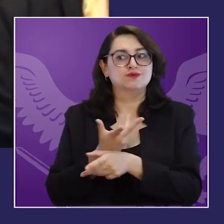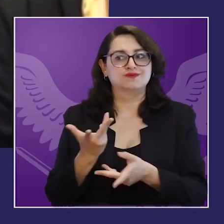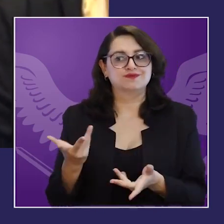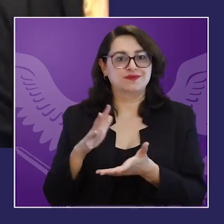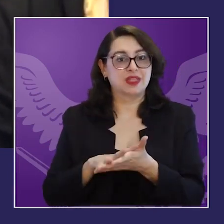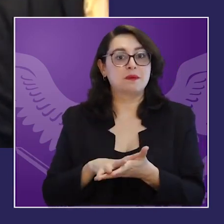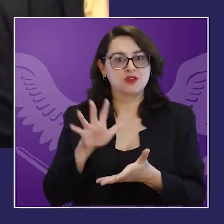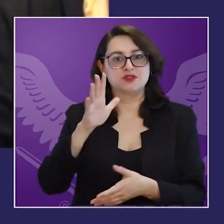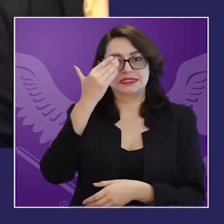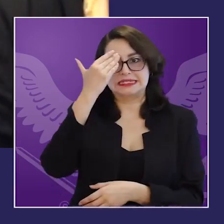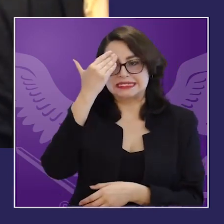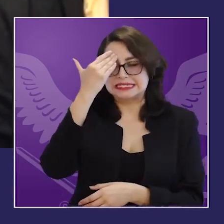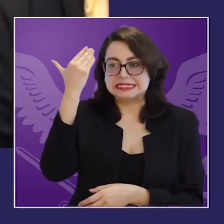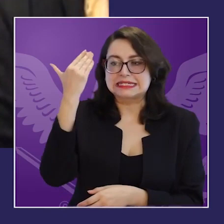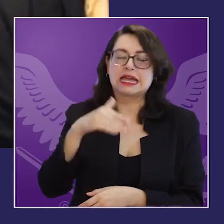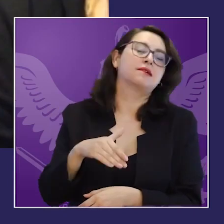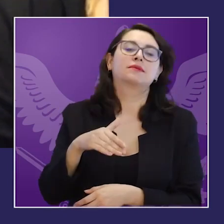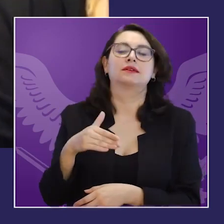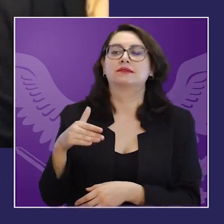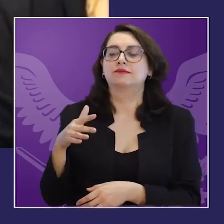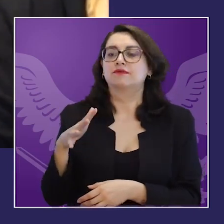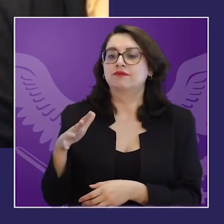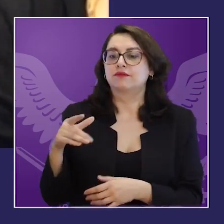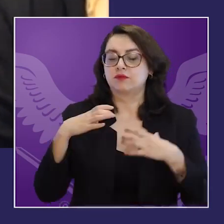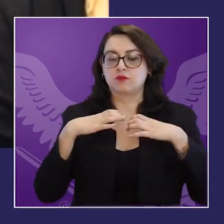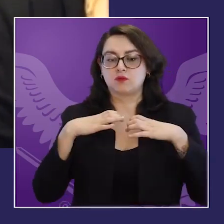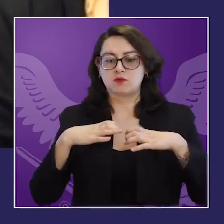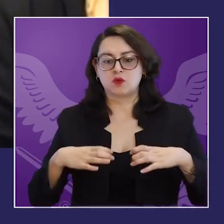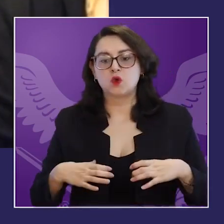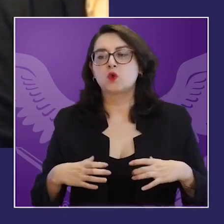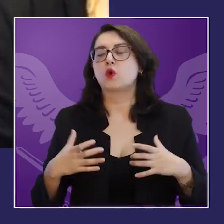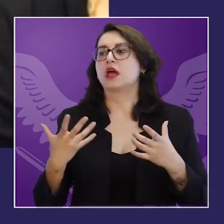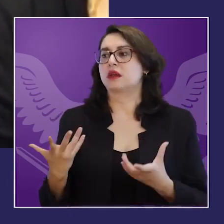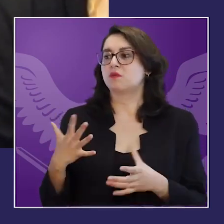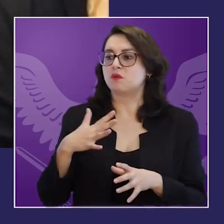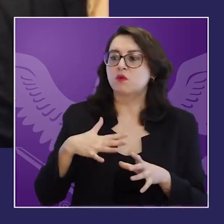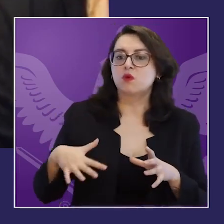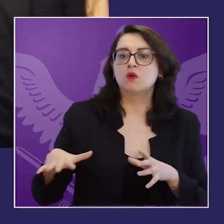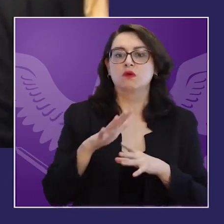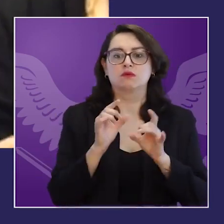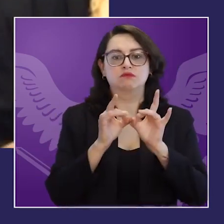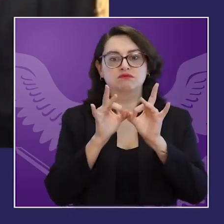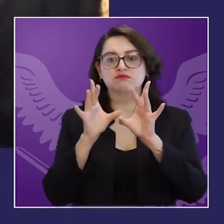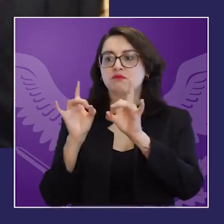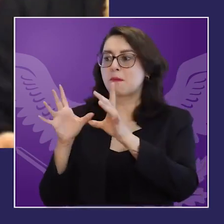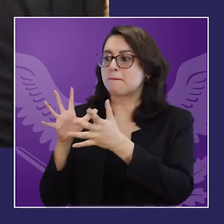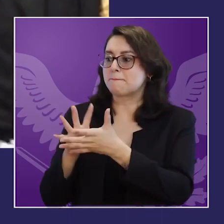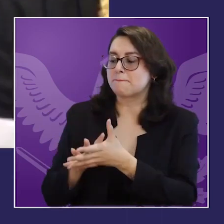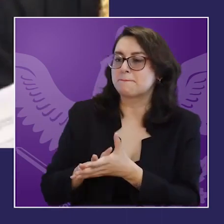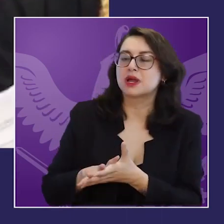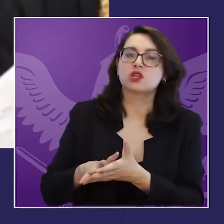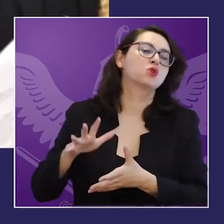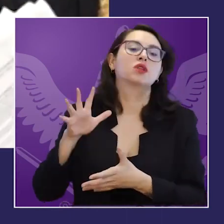que ocurre es que una mujer que aparece, el cuerpo de una mujer en ciertas y determinadas circunstancias